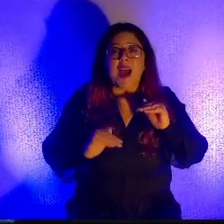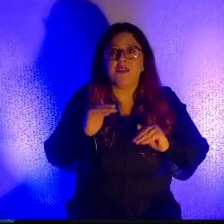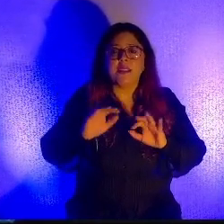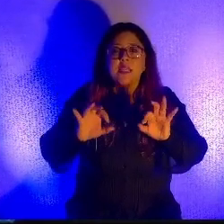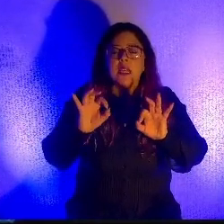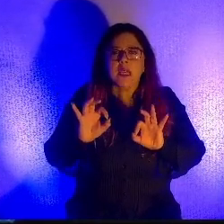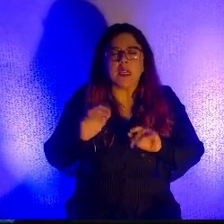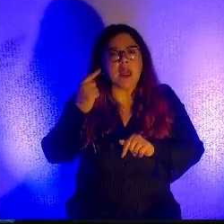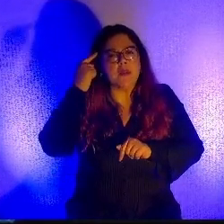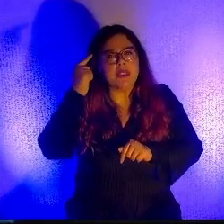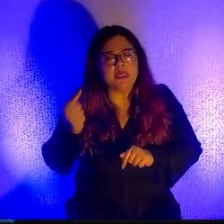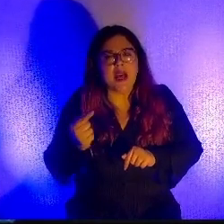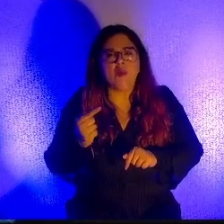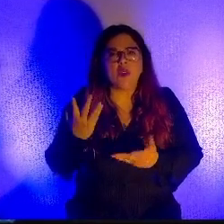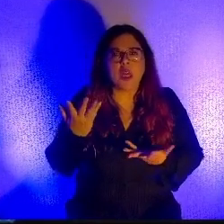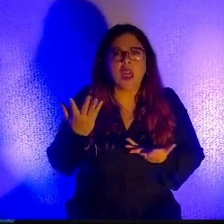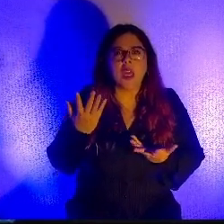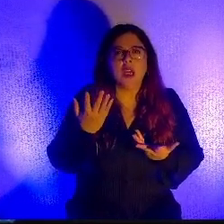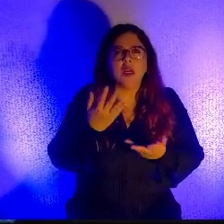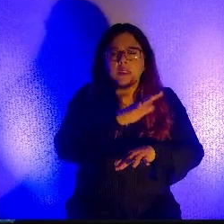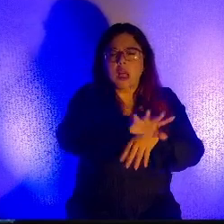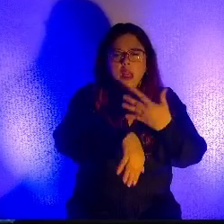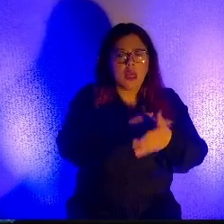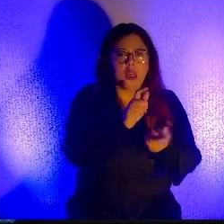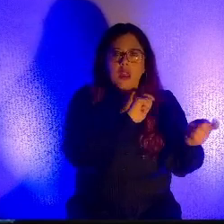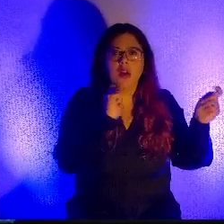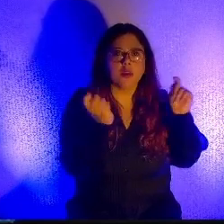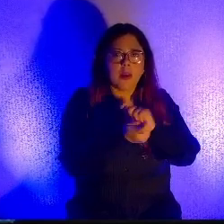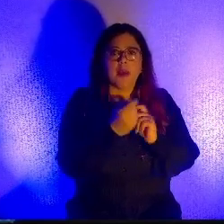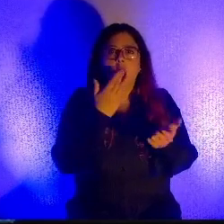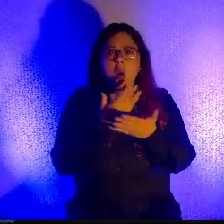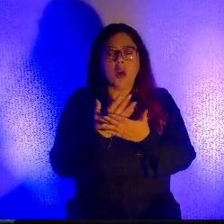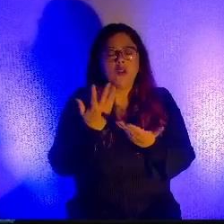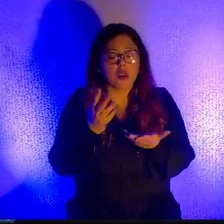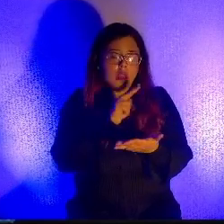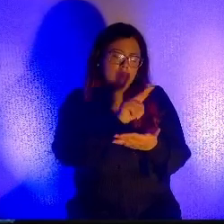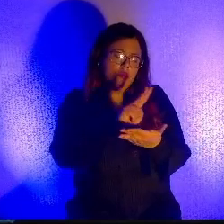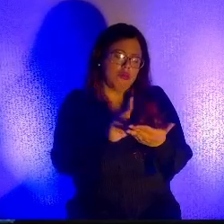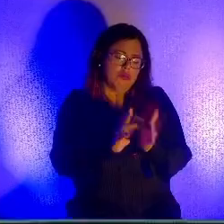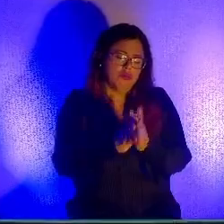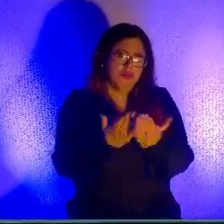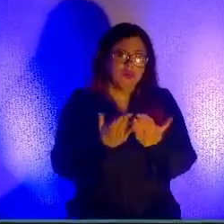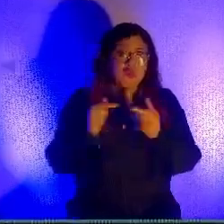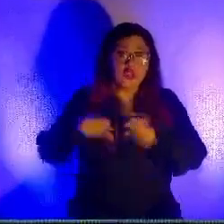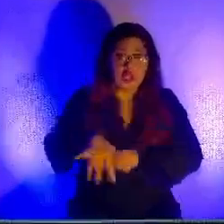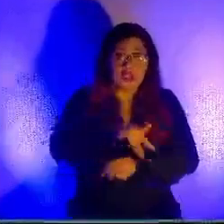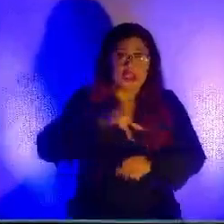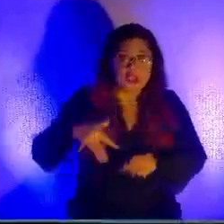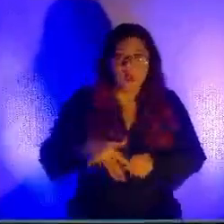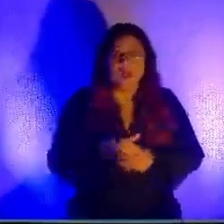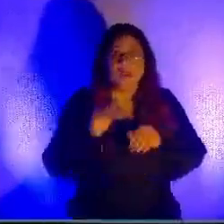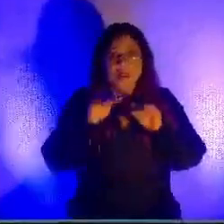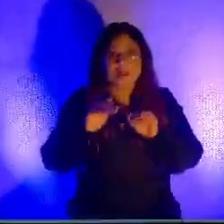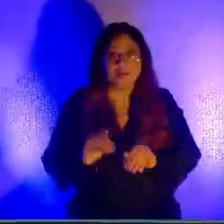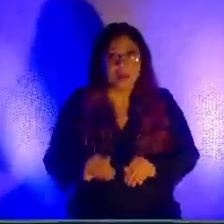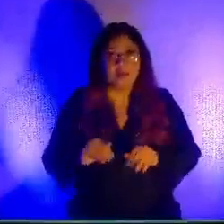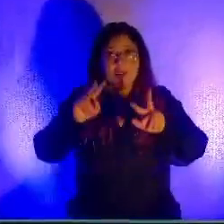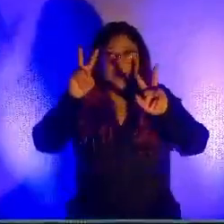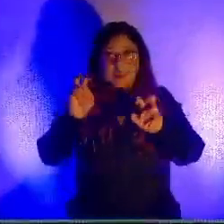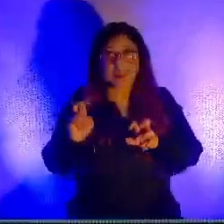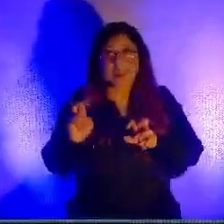en las revoluciones cuando miramos para el pasado cuando estamos estudiando los libros no y que estamos viviendo hoy tiene el mismo